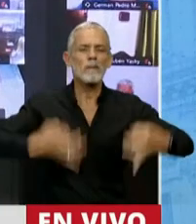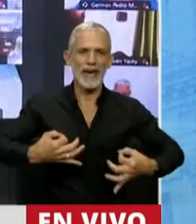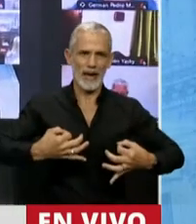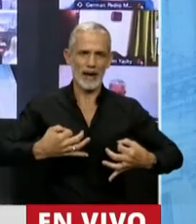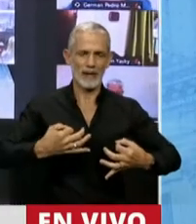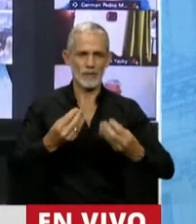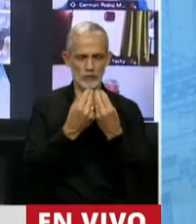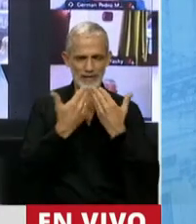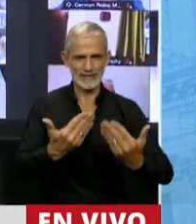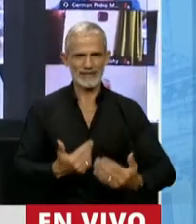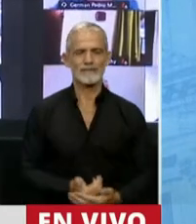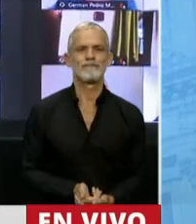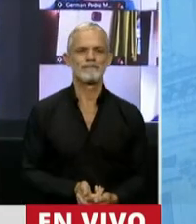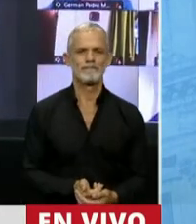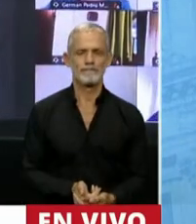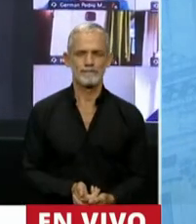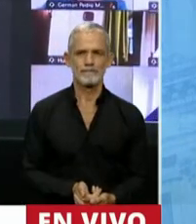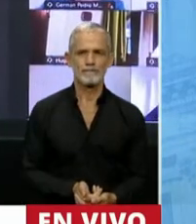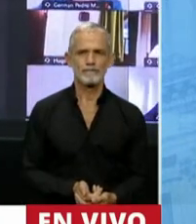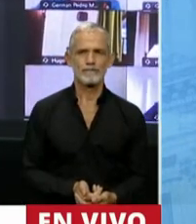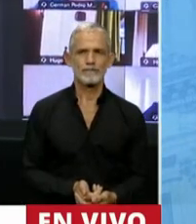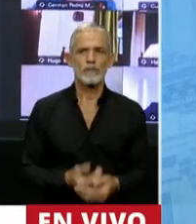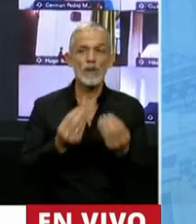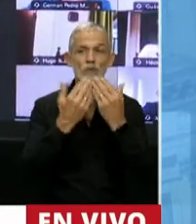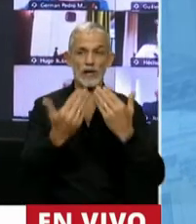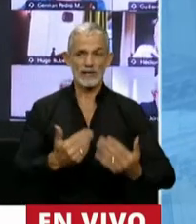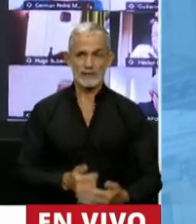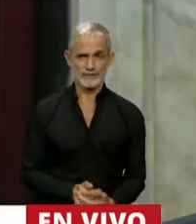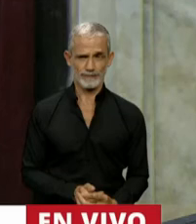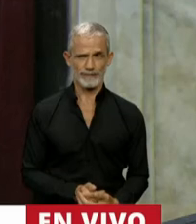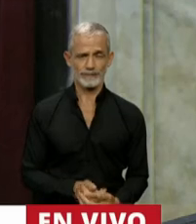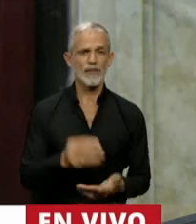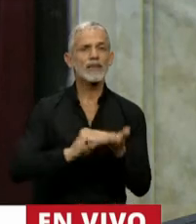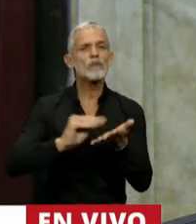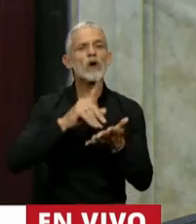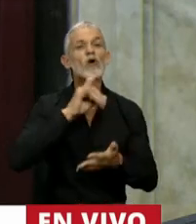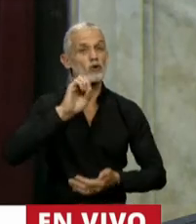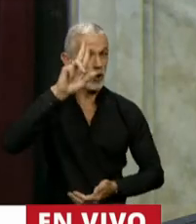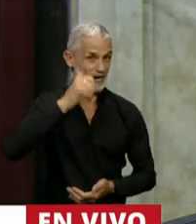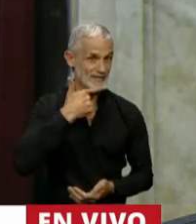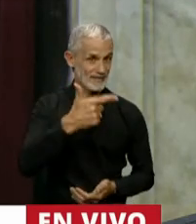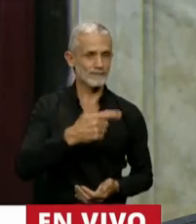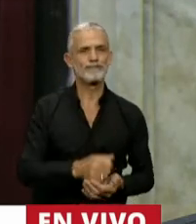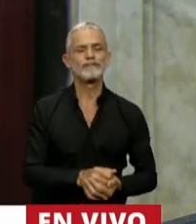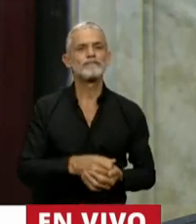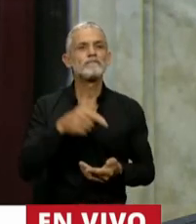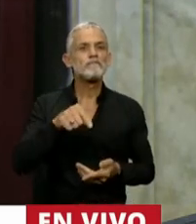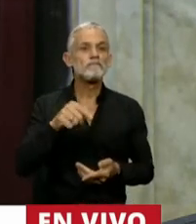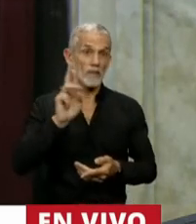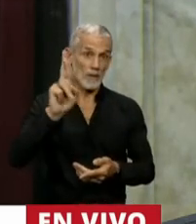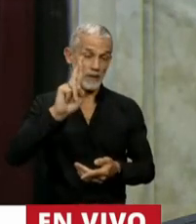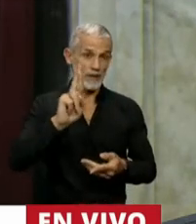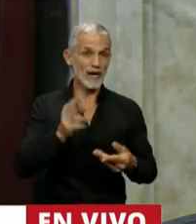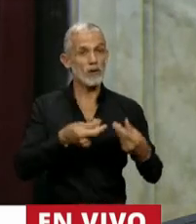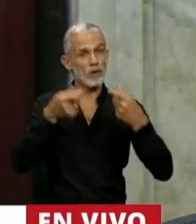presidente muchas gracias muchas gracias diputado torres la cuestión de privilegio